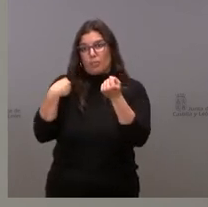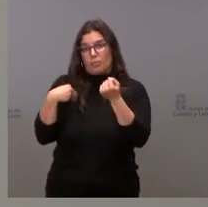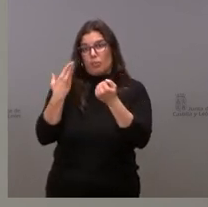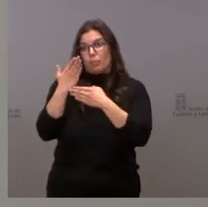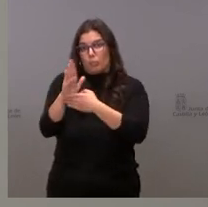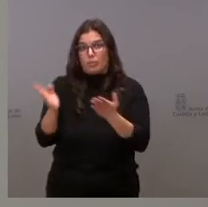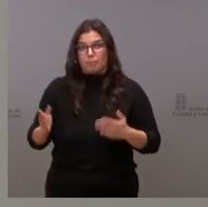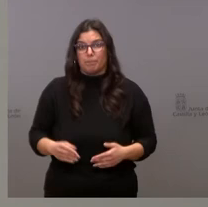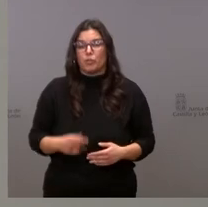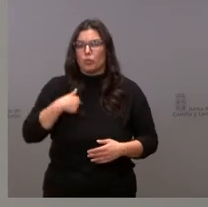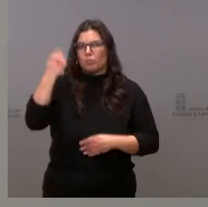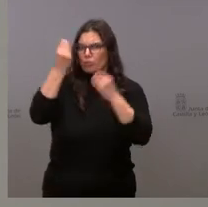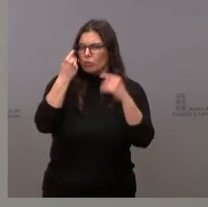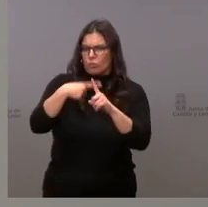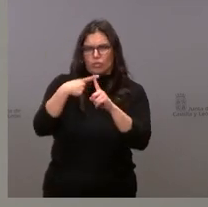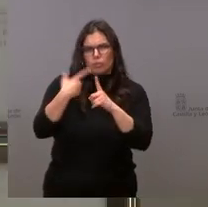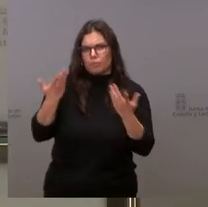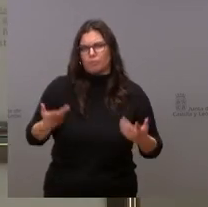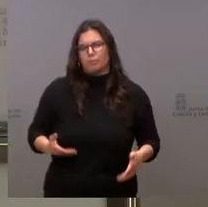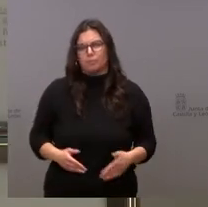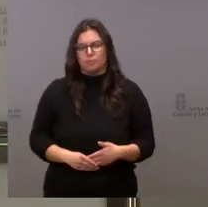presentado yo lo valoro positivamente